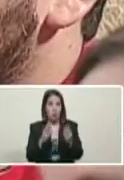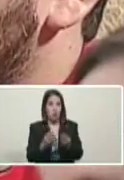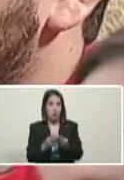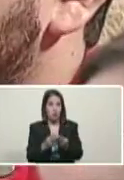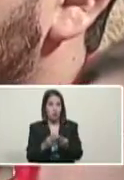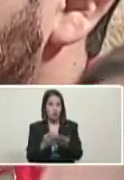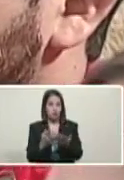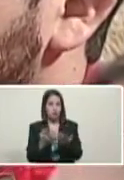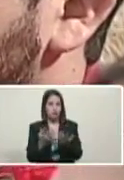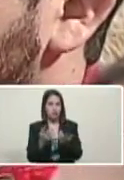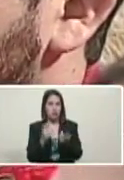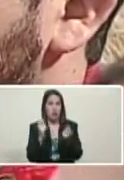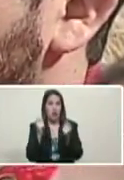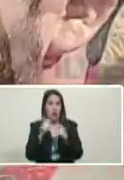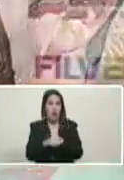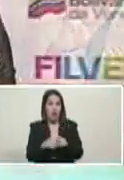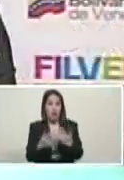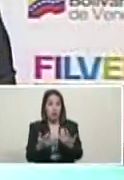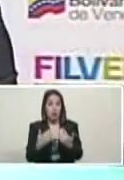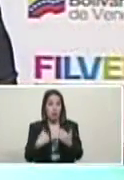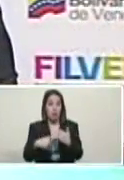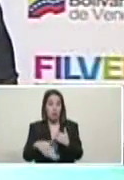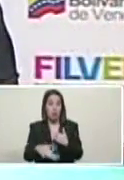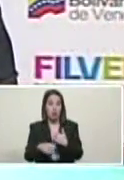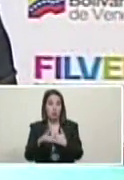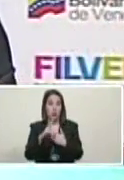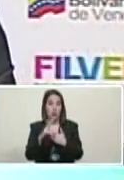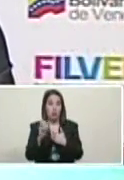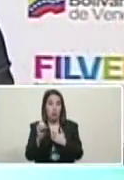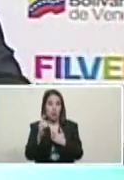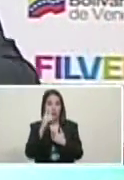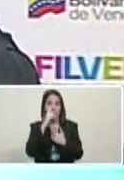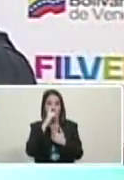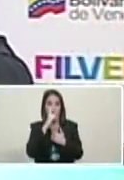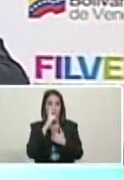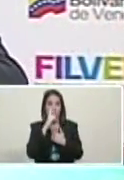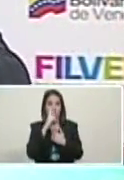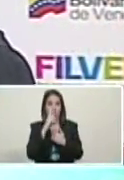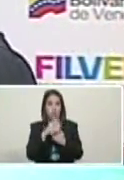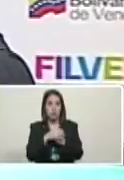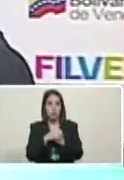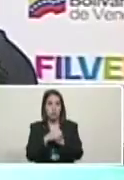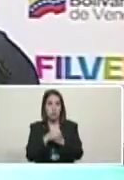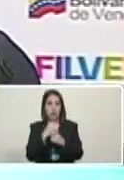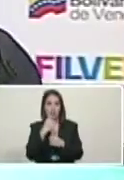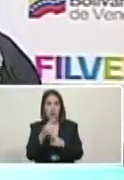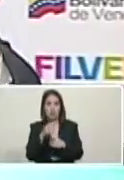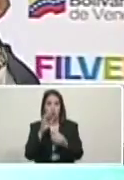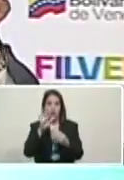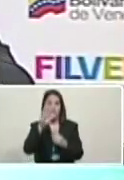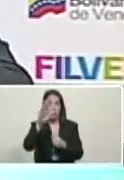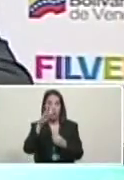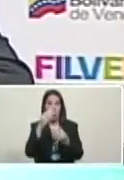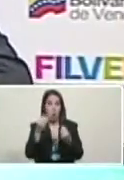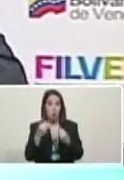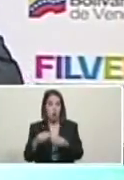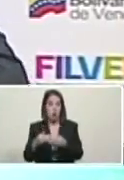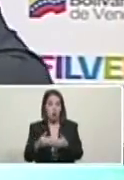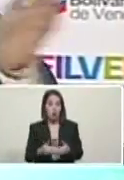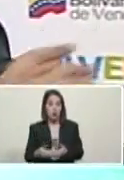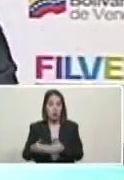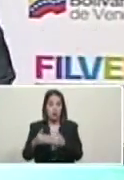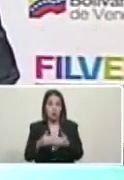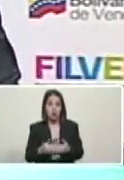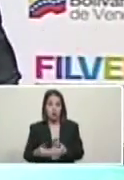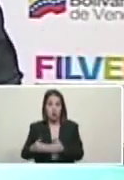grandes cambios en los próximos 20 años que determinarán el futuro de los Estados Unidos como un país